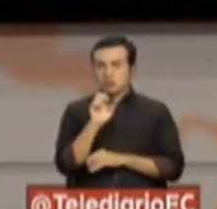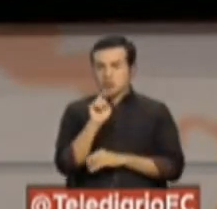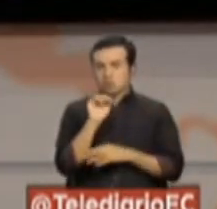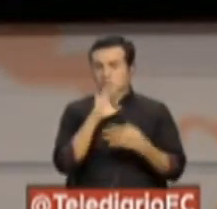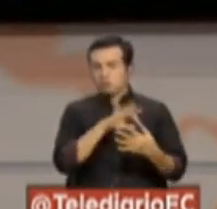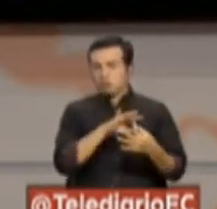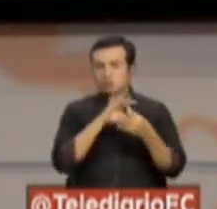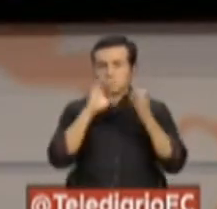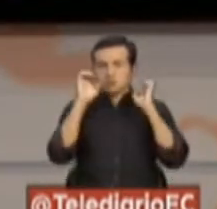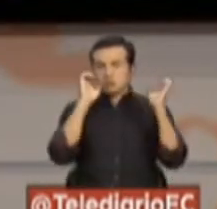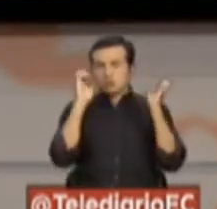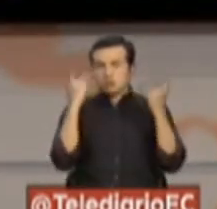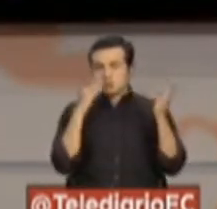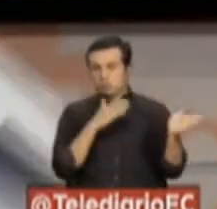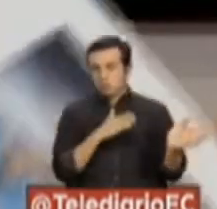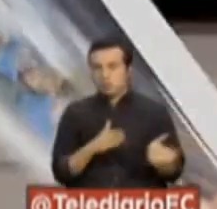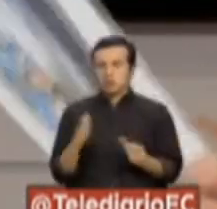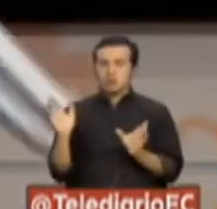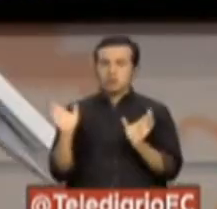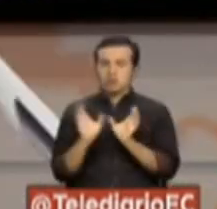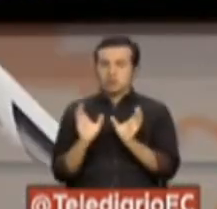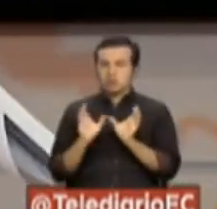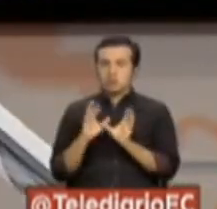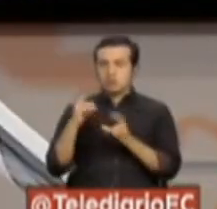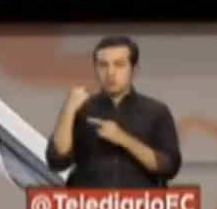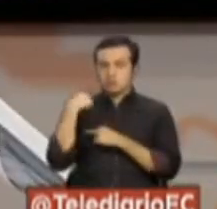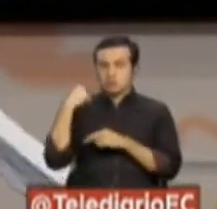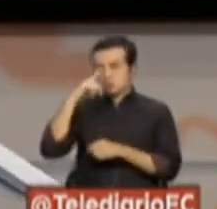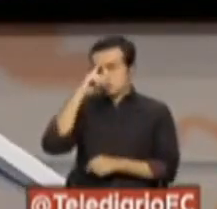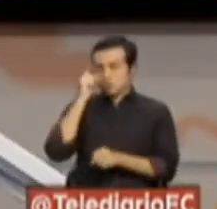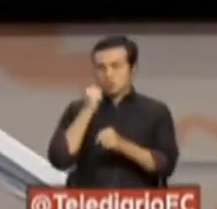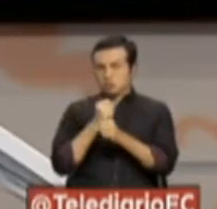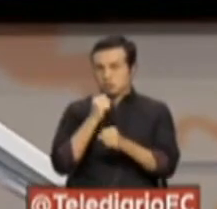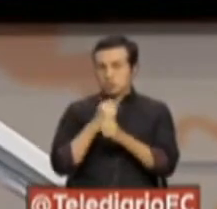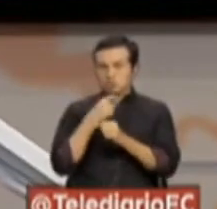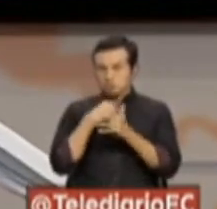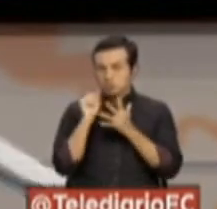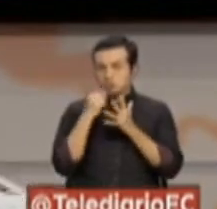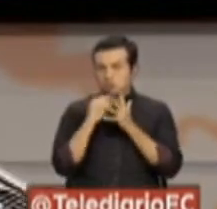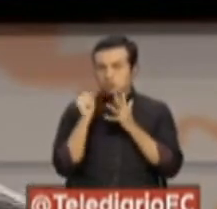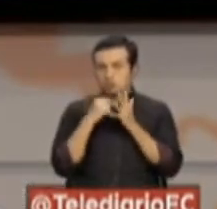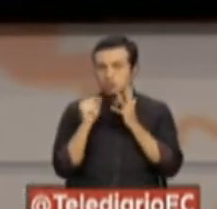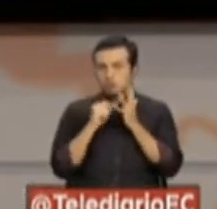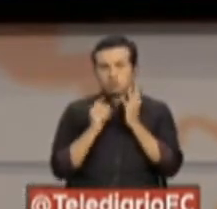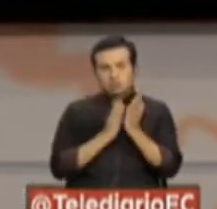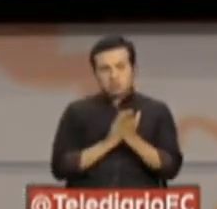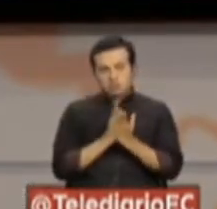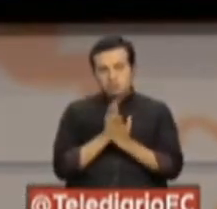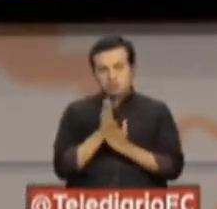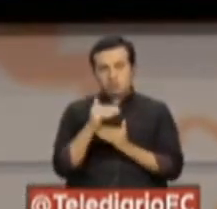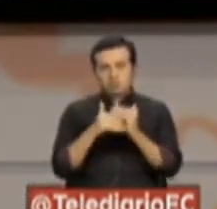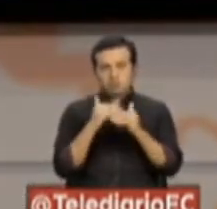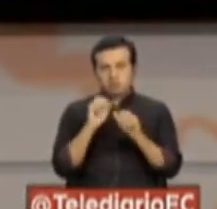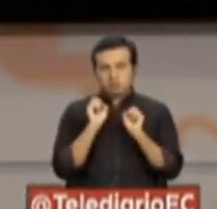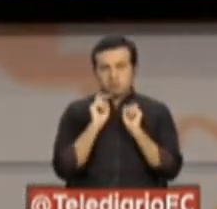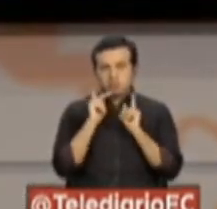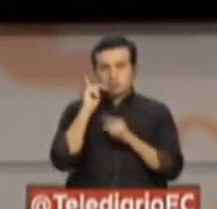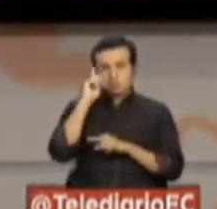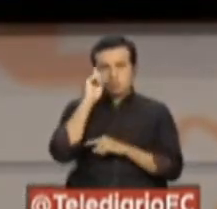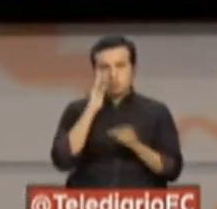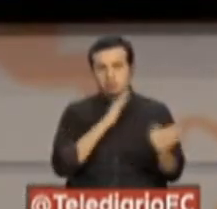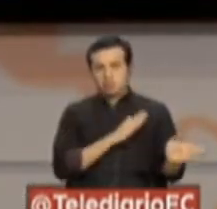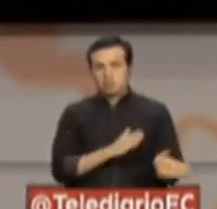alianzas estratégicas, estamos con certificación de competencias laborales, es decir, nosotros estamos caminando de la mano con la oportunidad que el